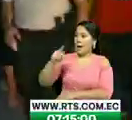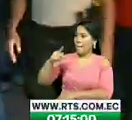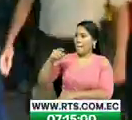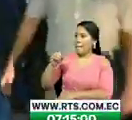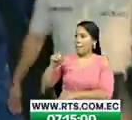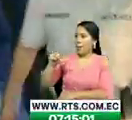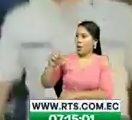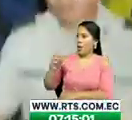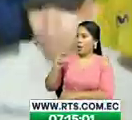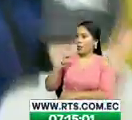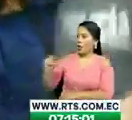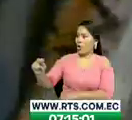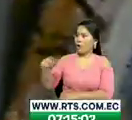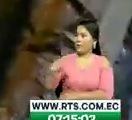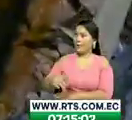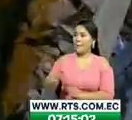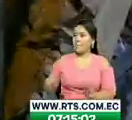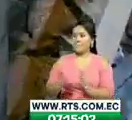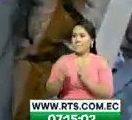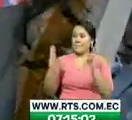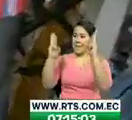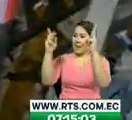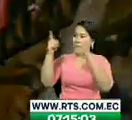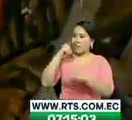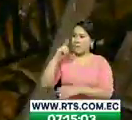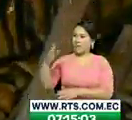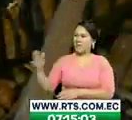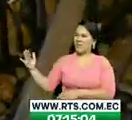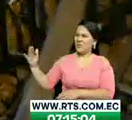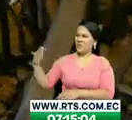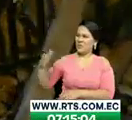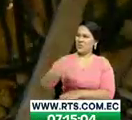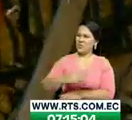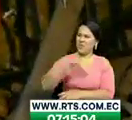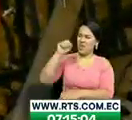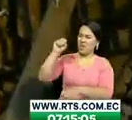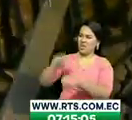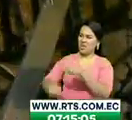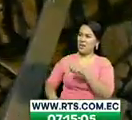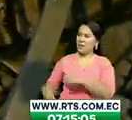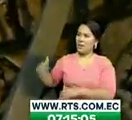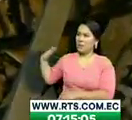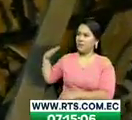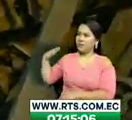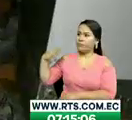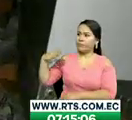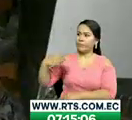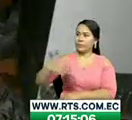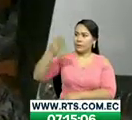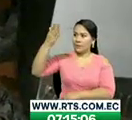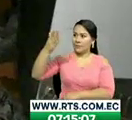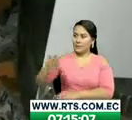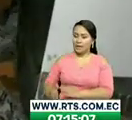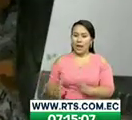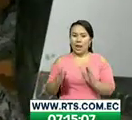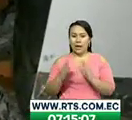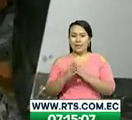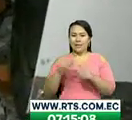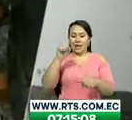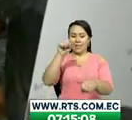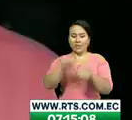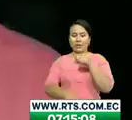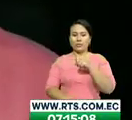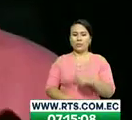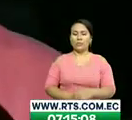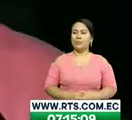el norte del cantón Milagro. Como consecuencia del impacto, la fachada de la casa quedó